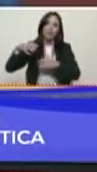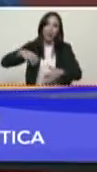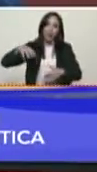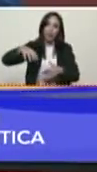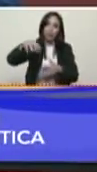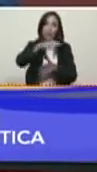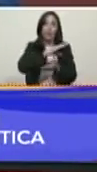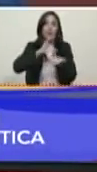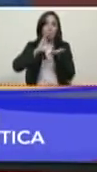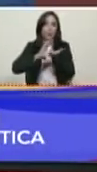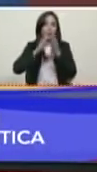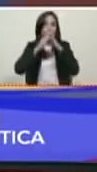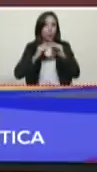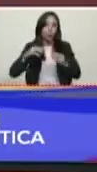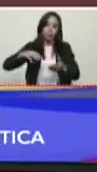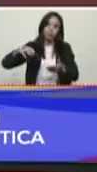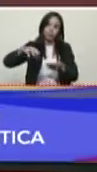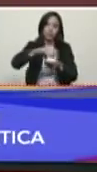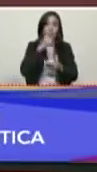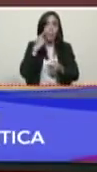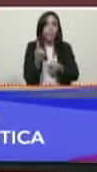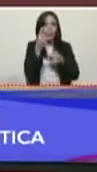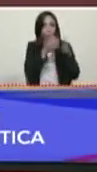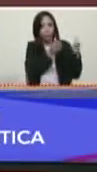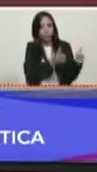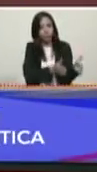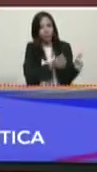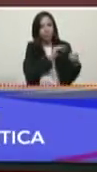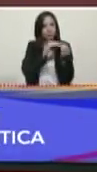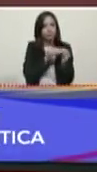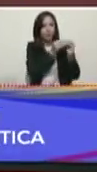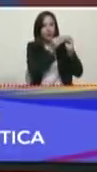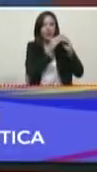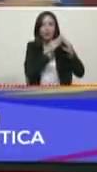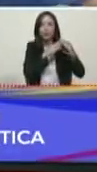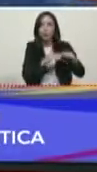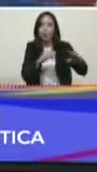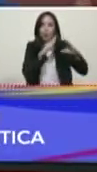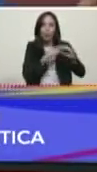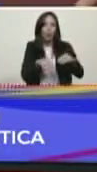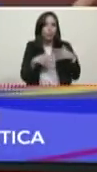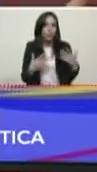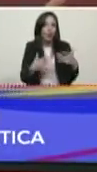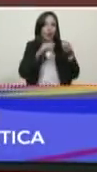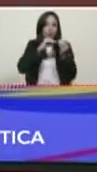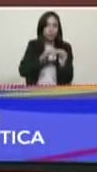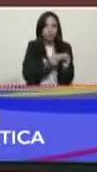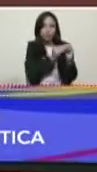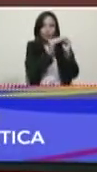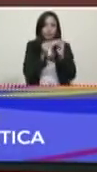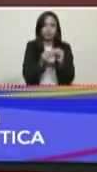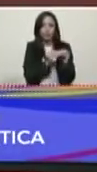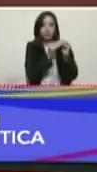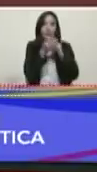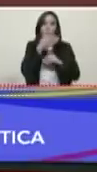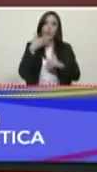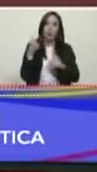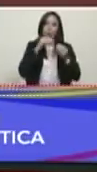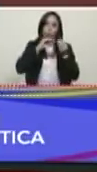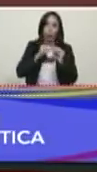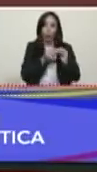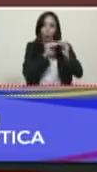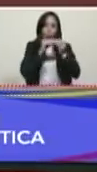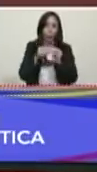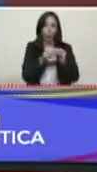en esta primera fase vamos a arreglar todo lo que tenga que ser arreglado vamos a mejorar todo lo que tenga que